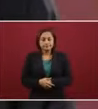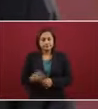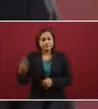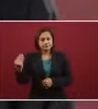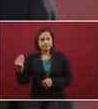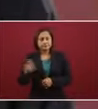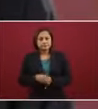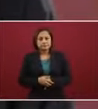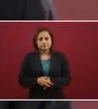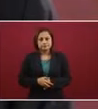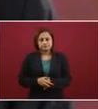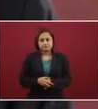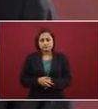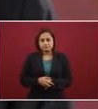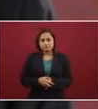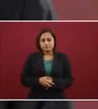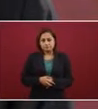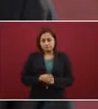Yo creo que sí.